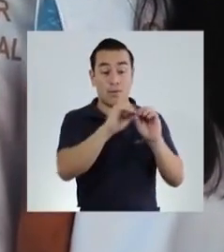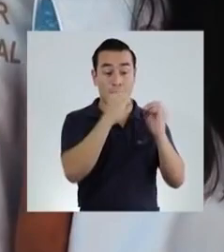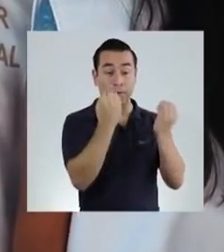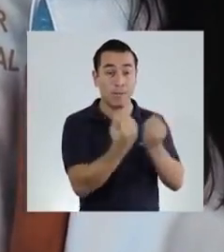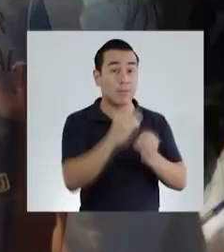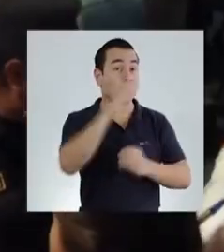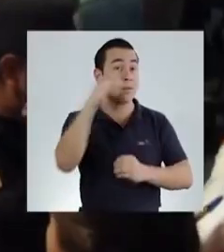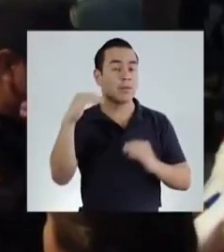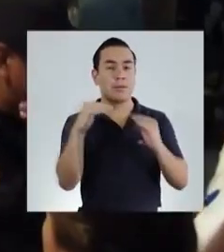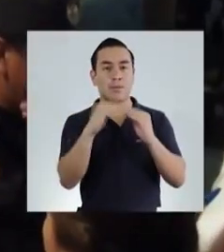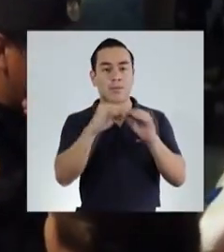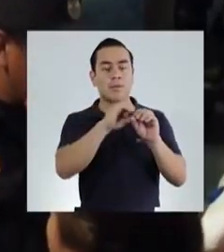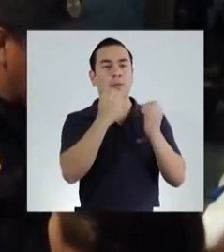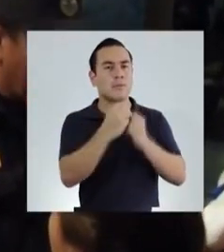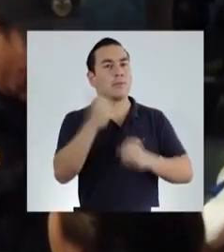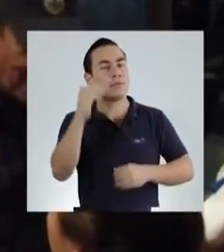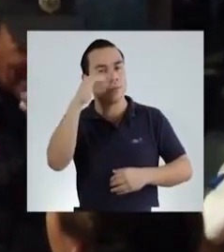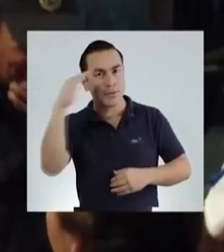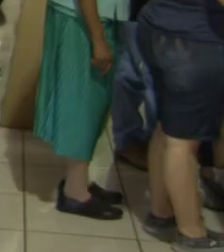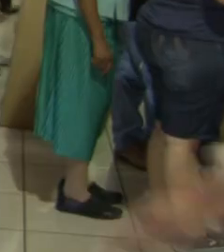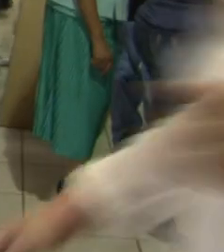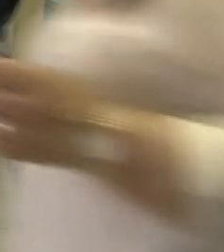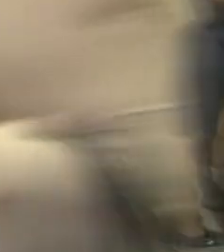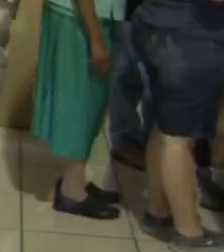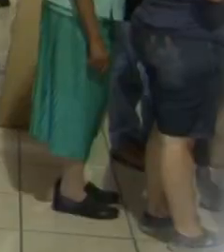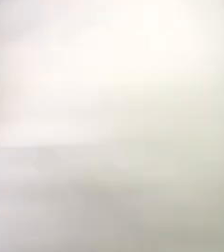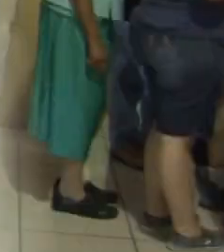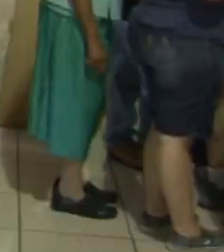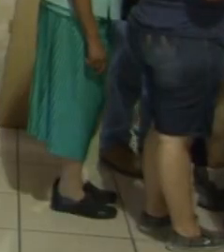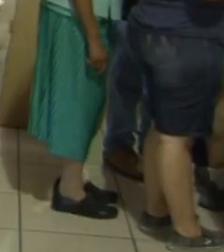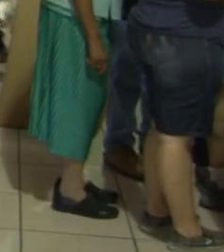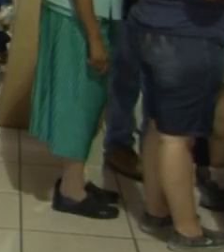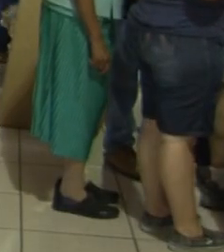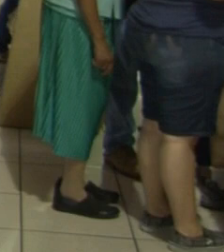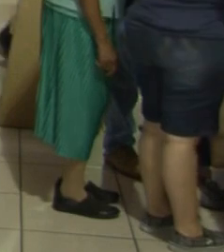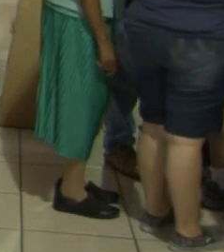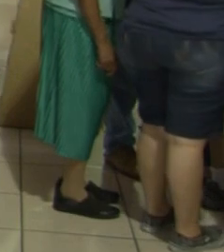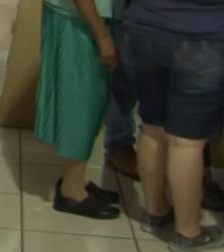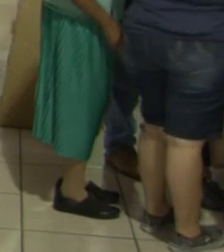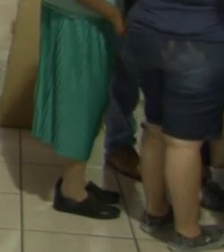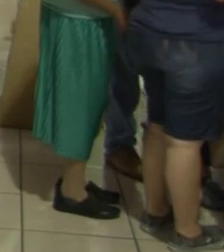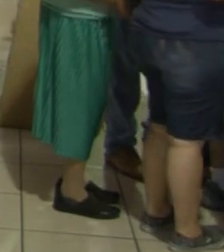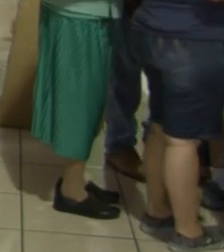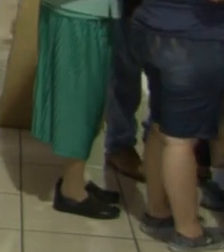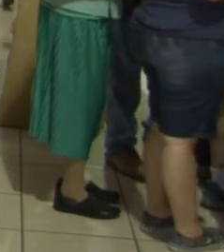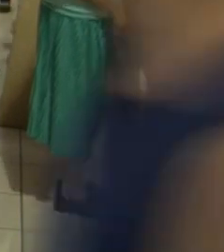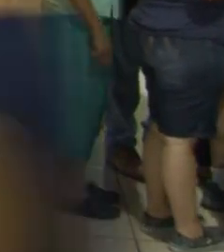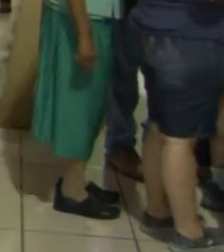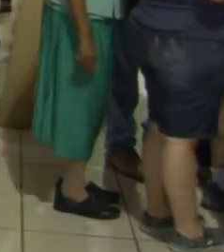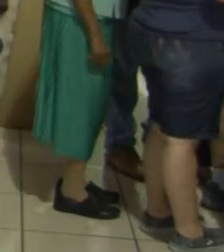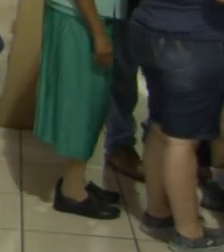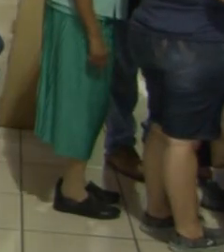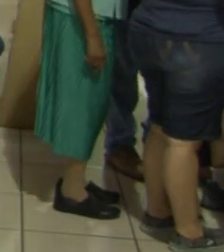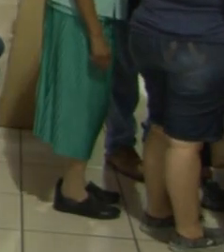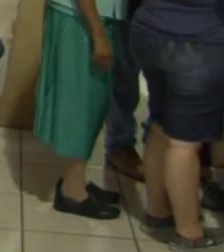encuentran en el lugar para denunciar tal acto después de haber corroborado tu junta receptora de votos y el número correlativo